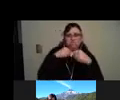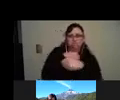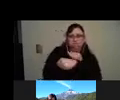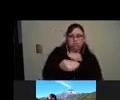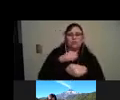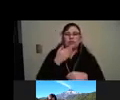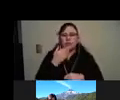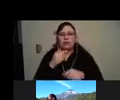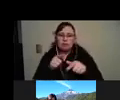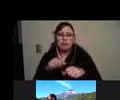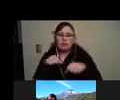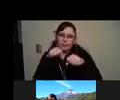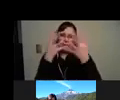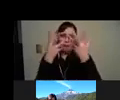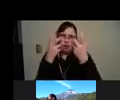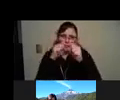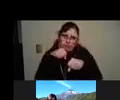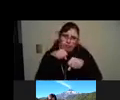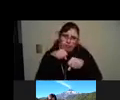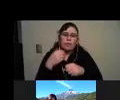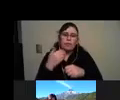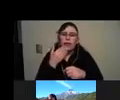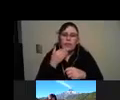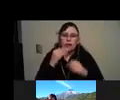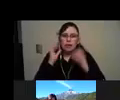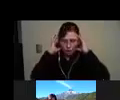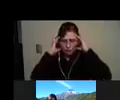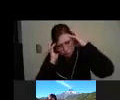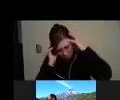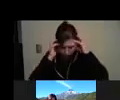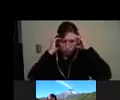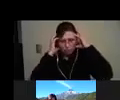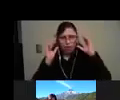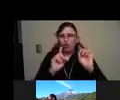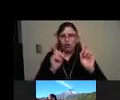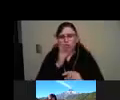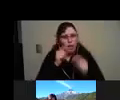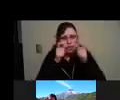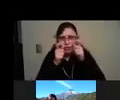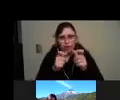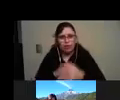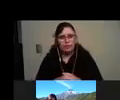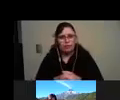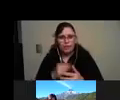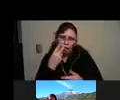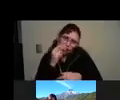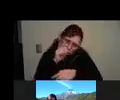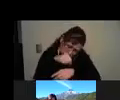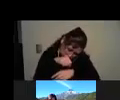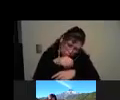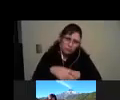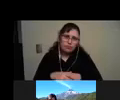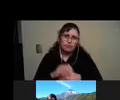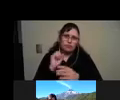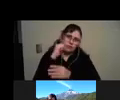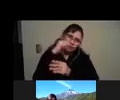además con dificultades para el control cefálico, ¿ya? Porque se ve en ese dibujito una postura de flexión